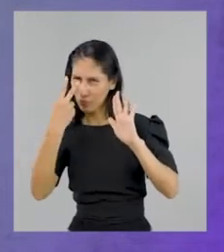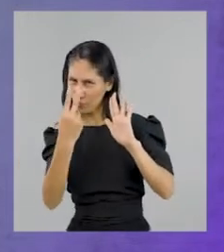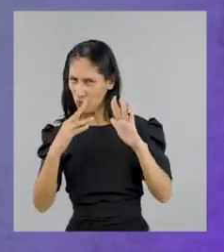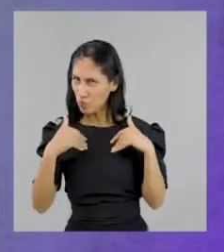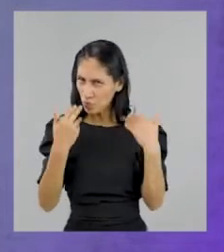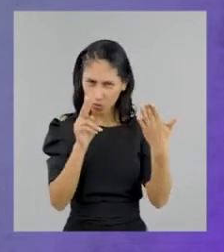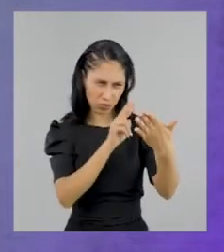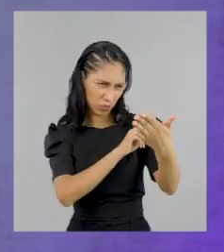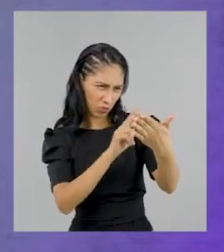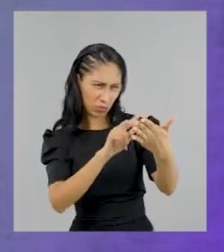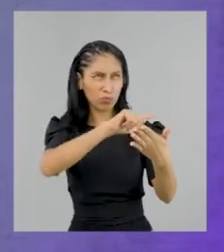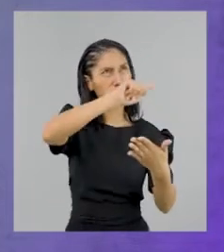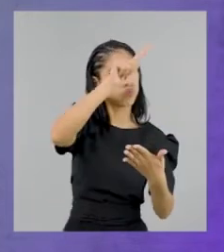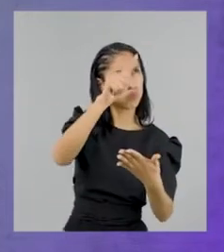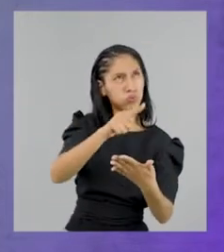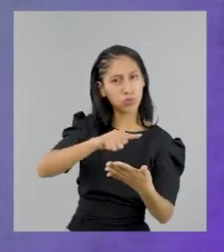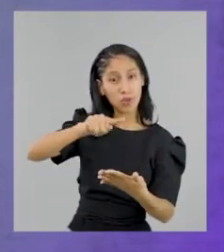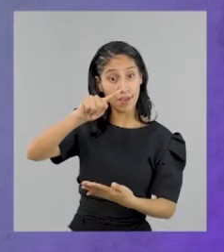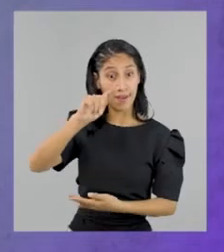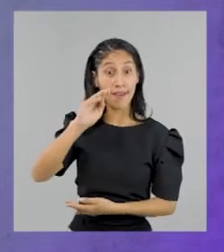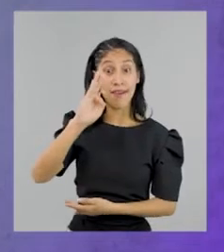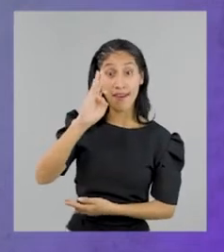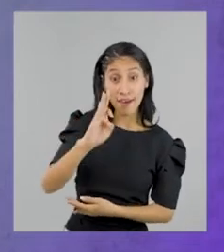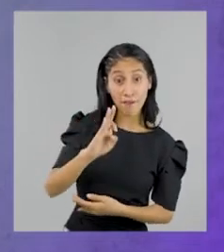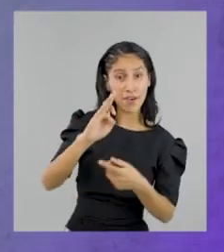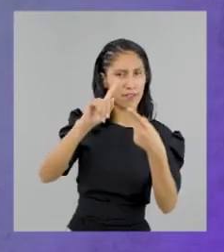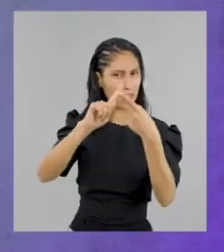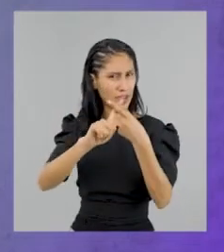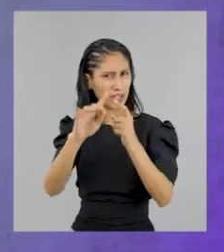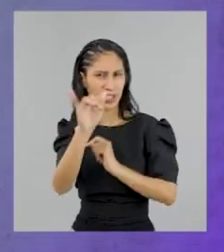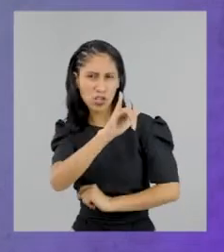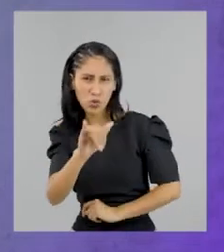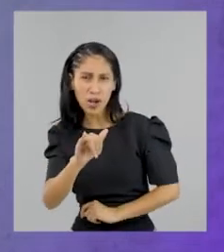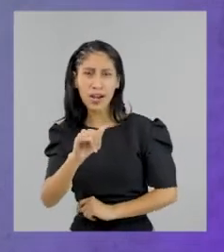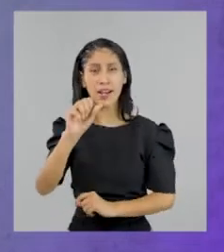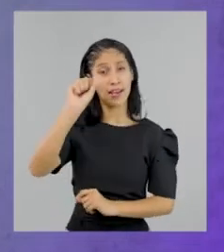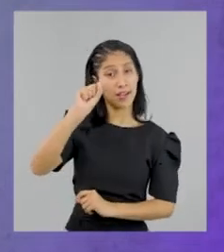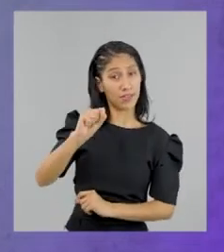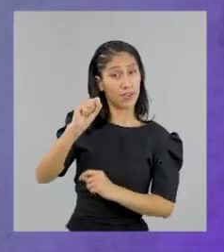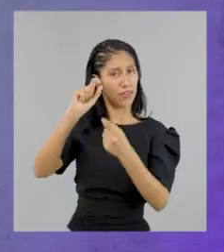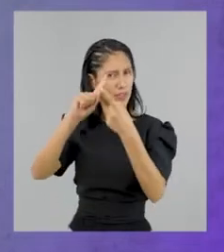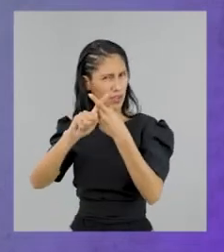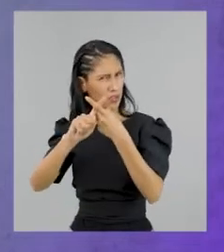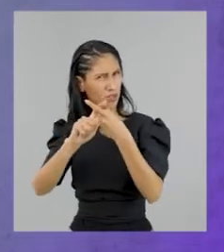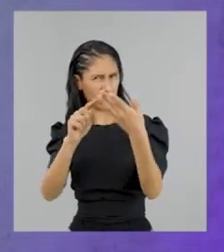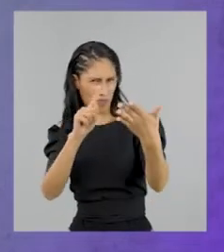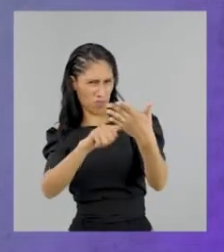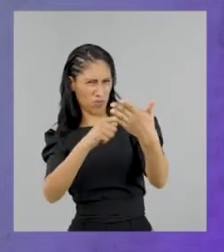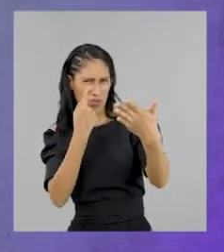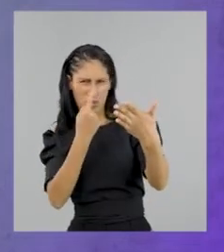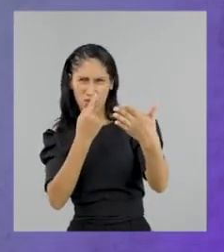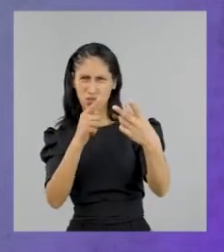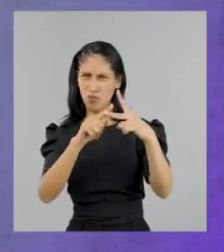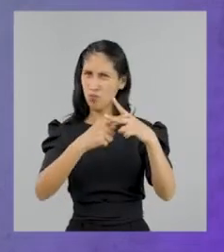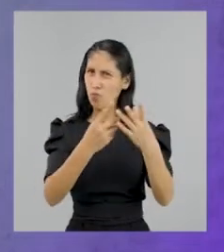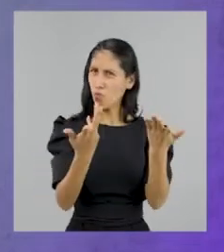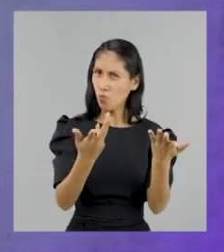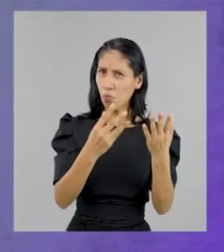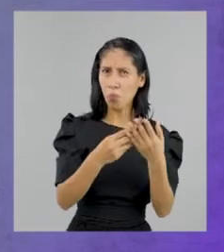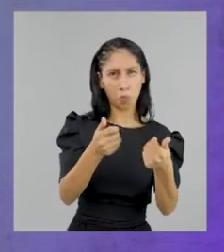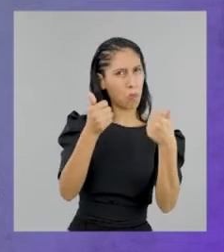puedo ver que la amplitud de la función seno, f de x igual seno de x, va desde -1 hasta